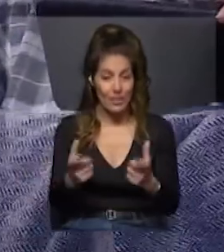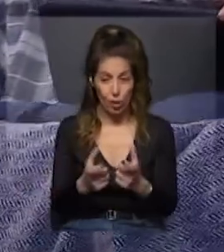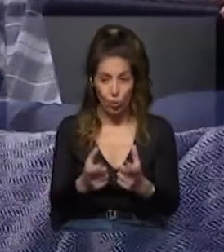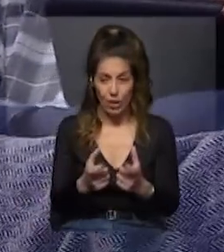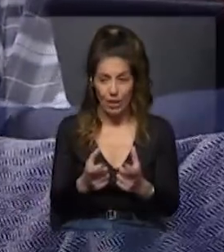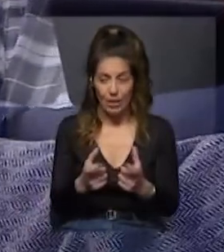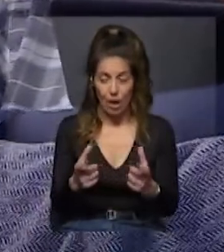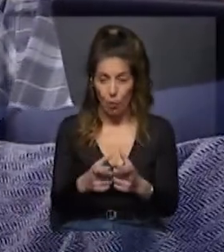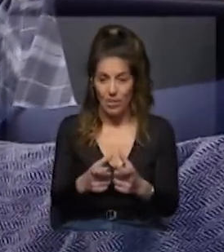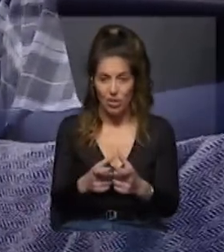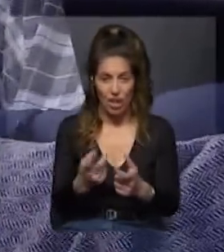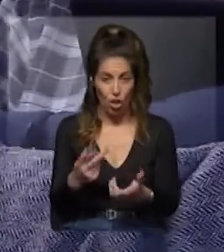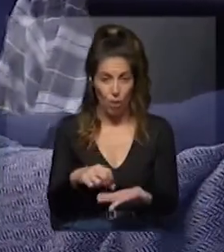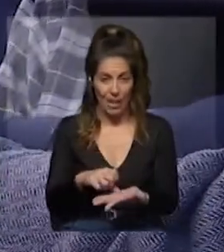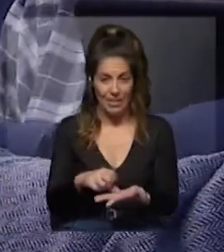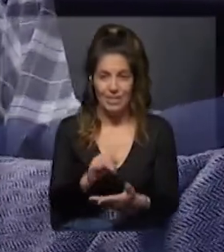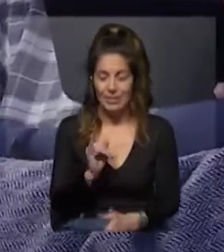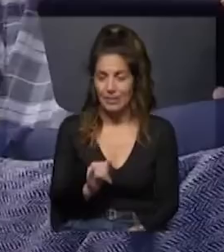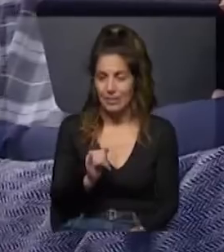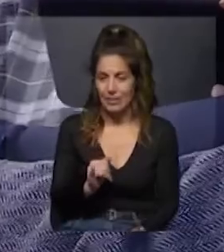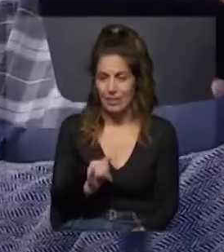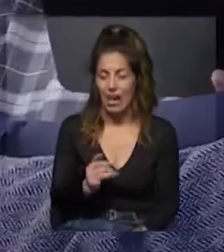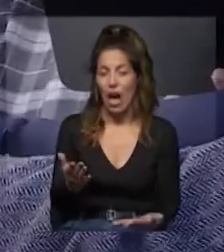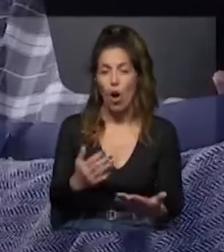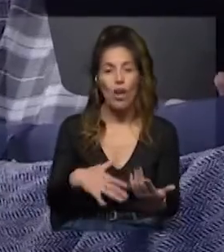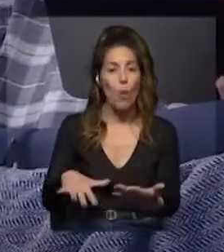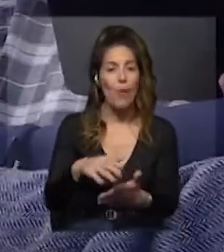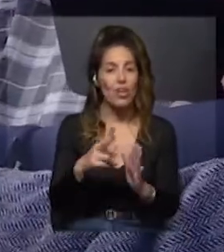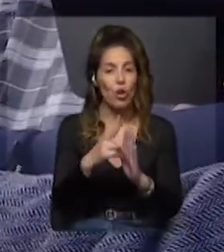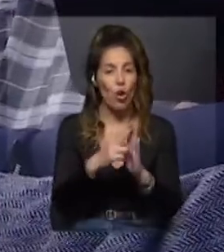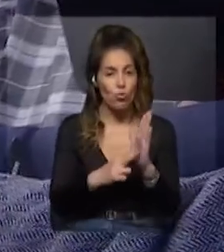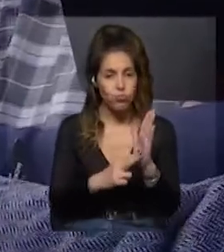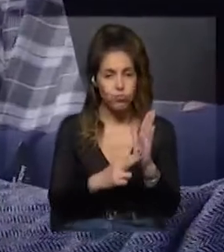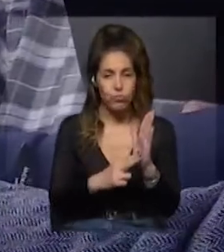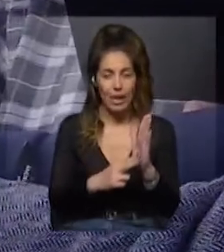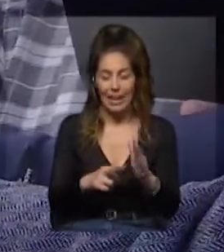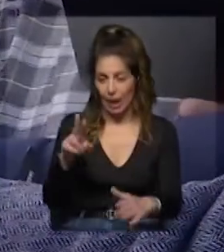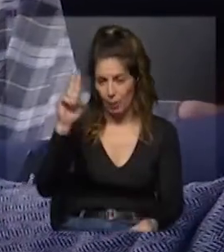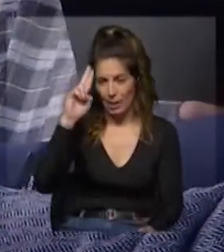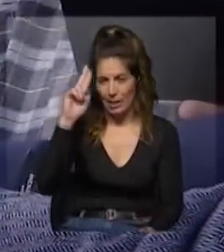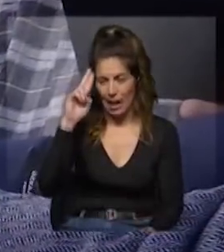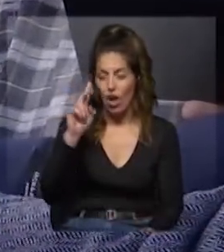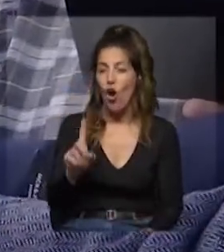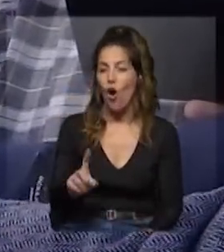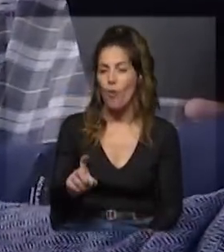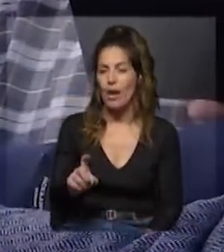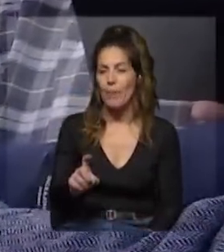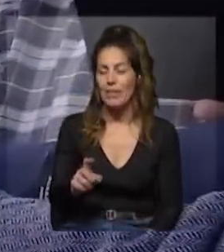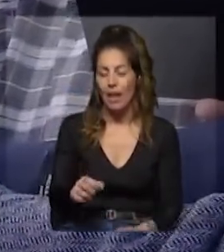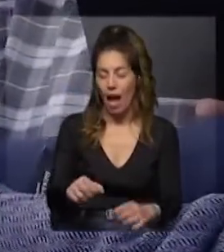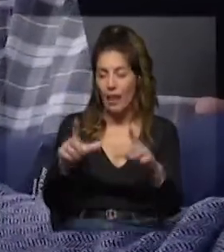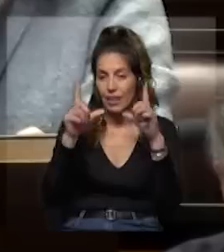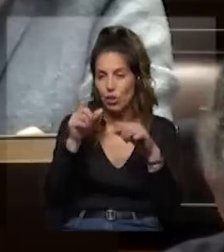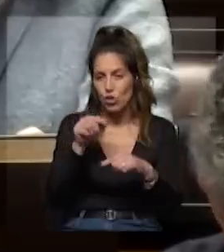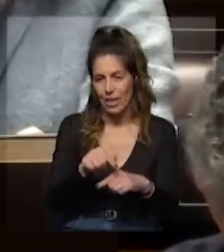eso en este caso hay un marco jurídico que hay que respetar y obviamente tenemos que estar muy atentos